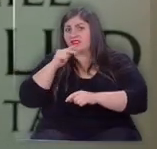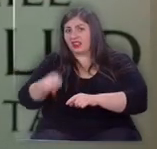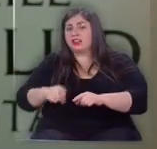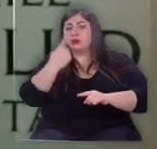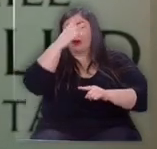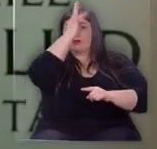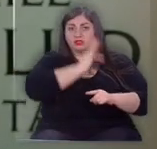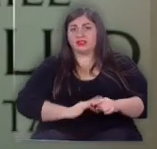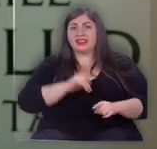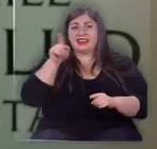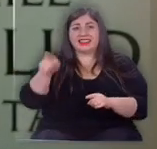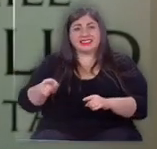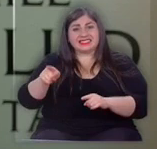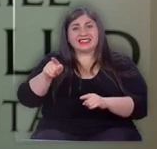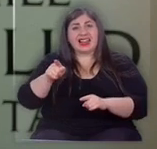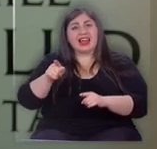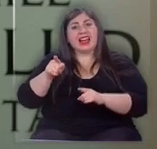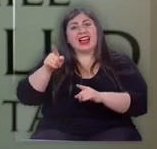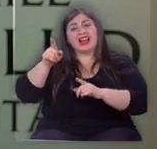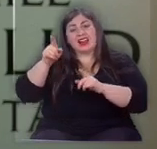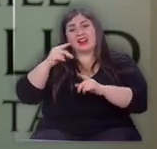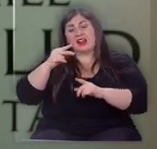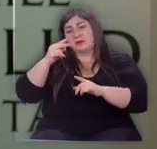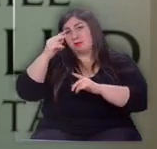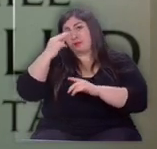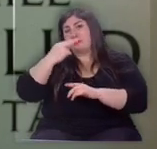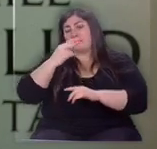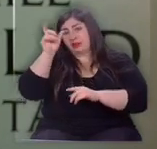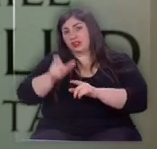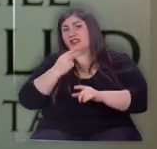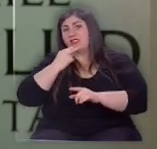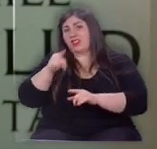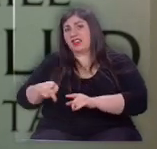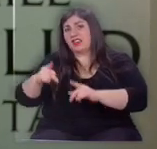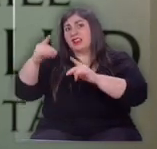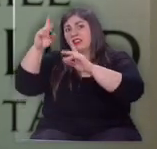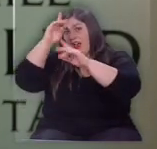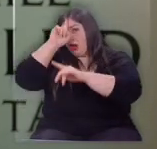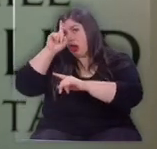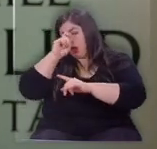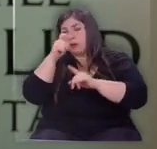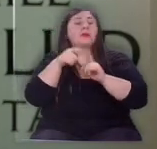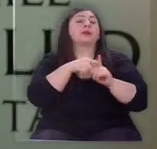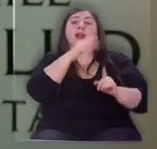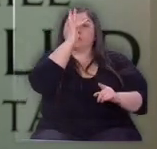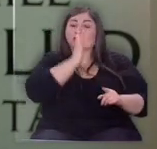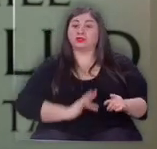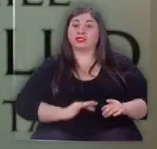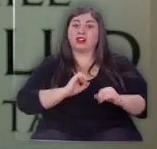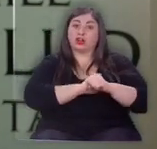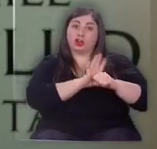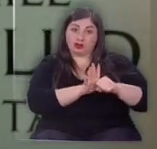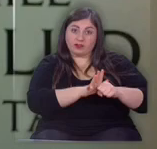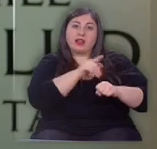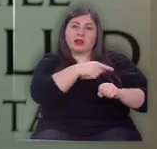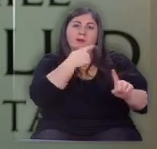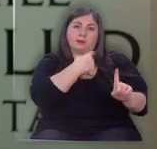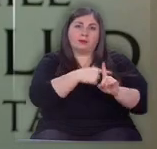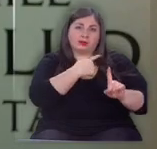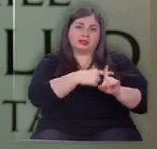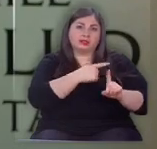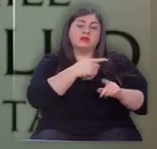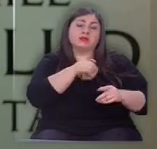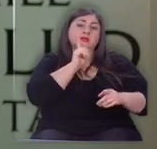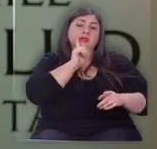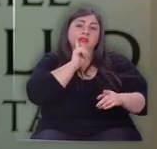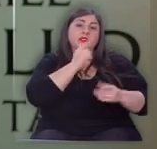aún hospitalizada, una funcionaria que también se encuentra COVID-19 positivo, ella está en buenas condiciones de